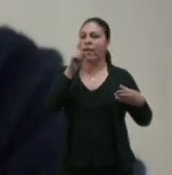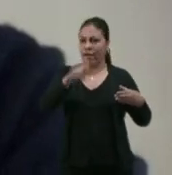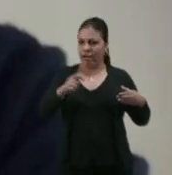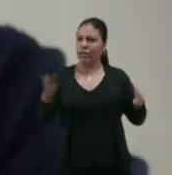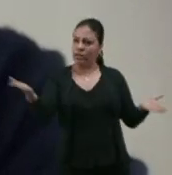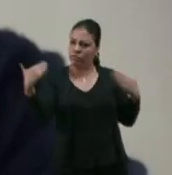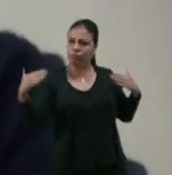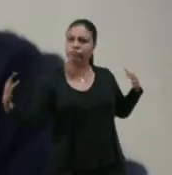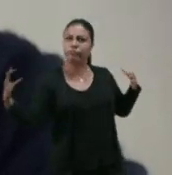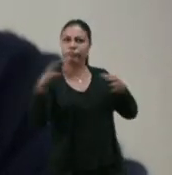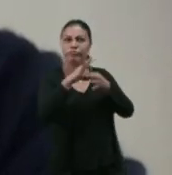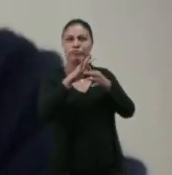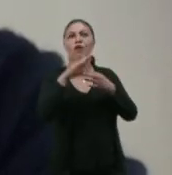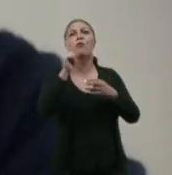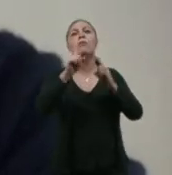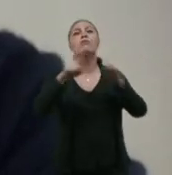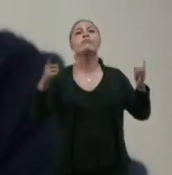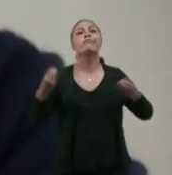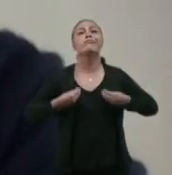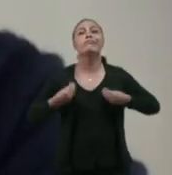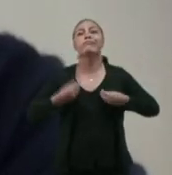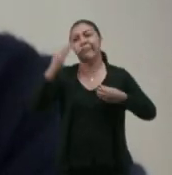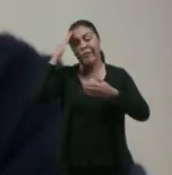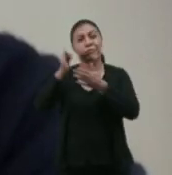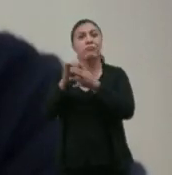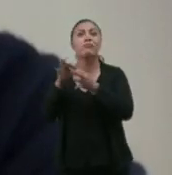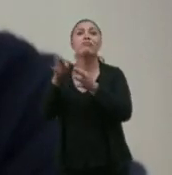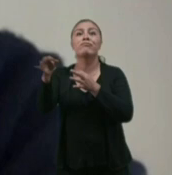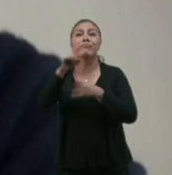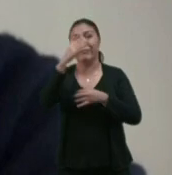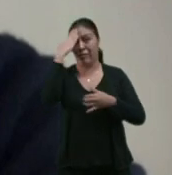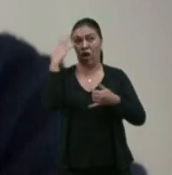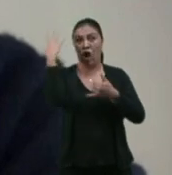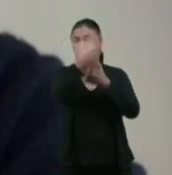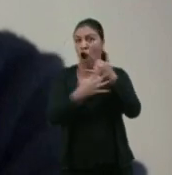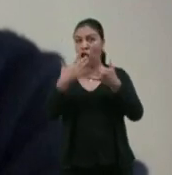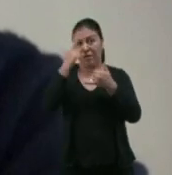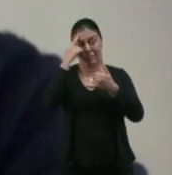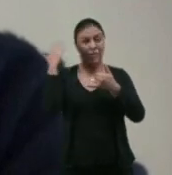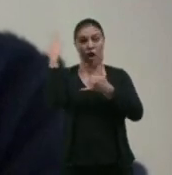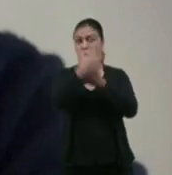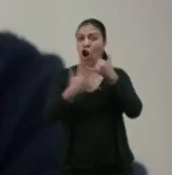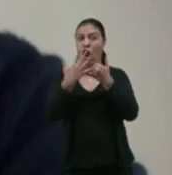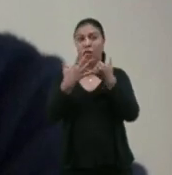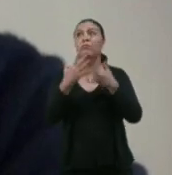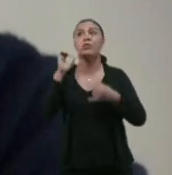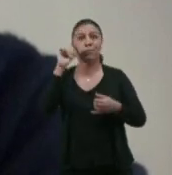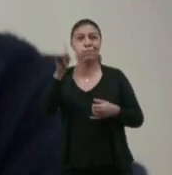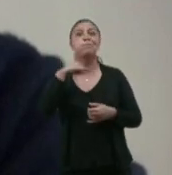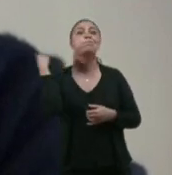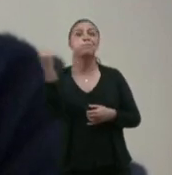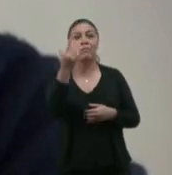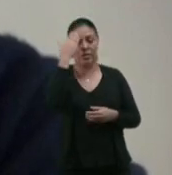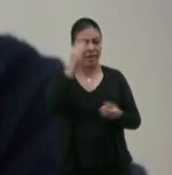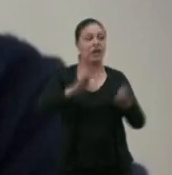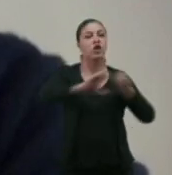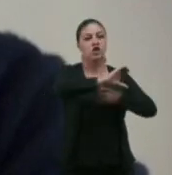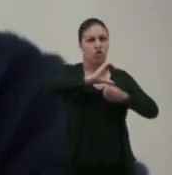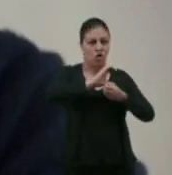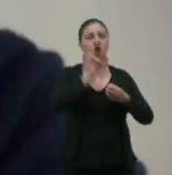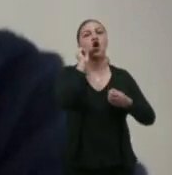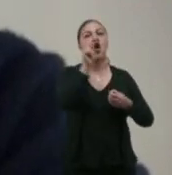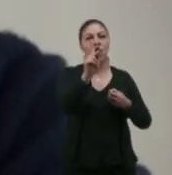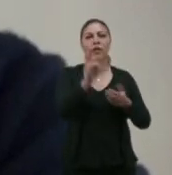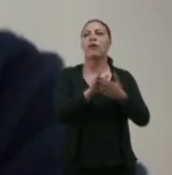grandes centros urbanos. Y Colombia es un ejemplo perfecto, pero en general América Latina pasa mucho, que tenemos países con geografías